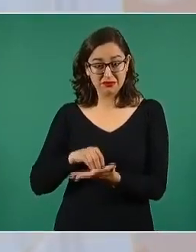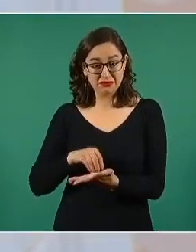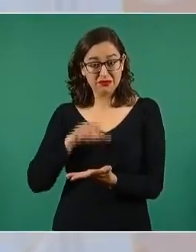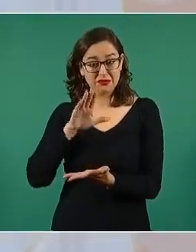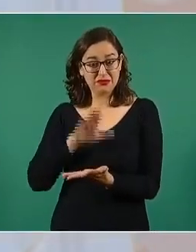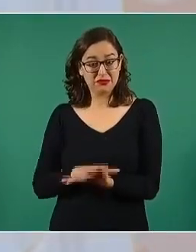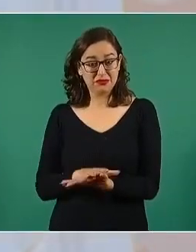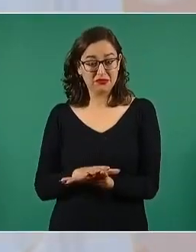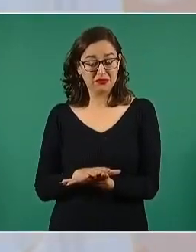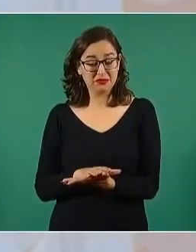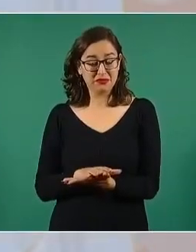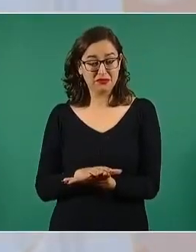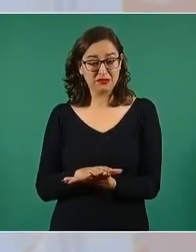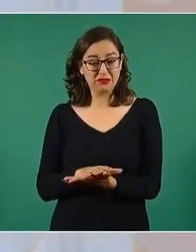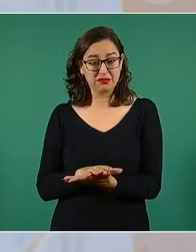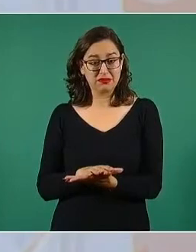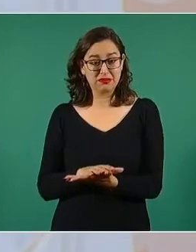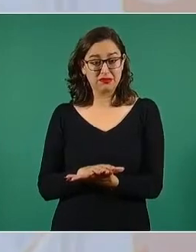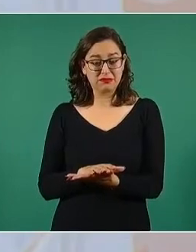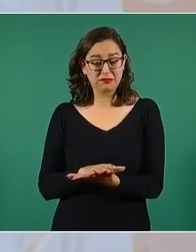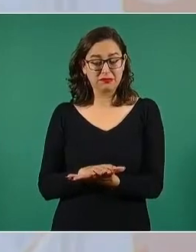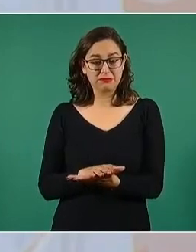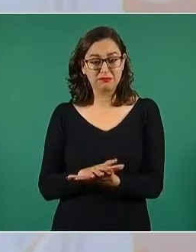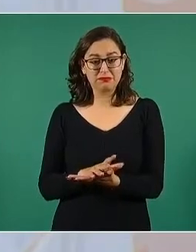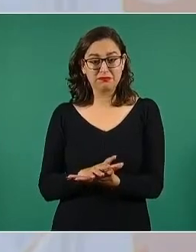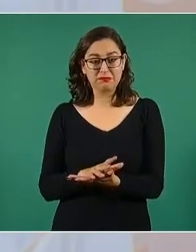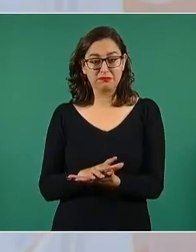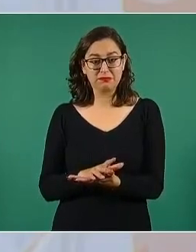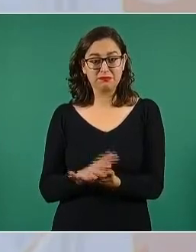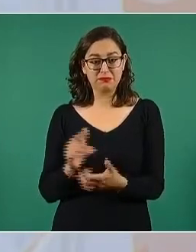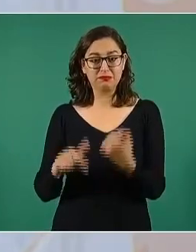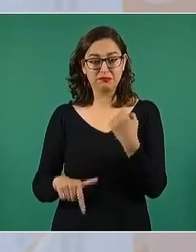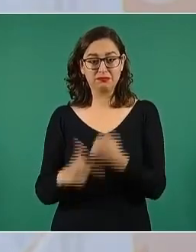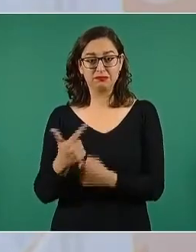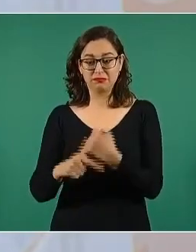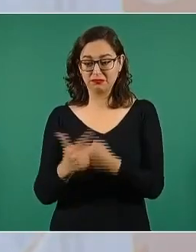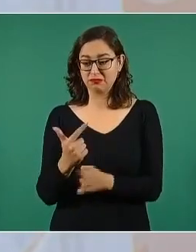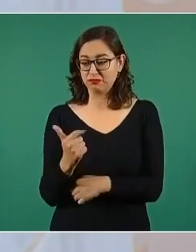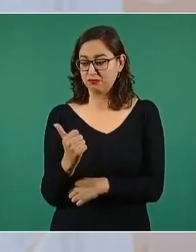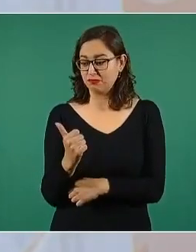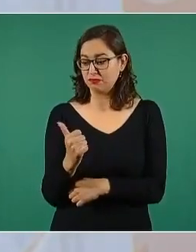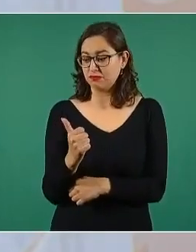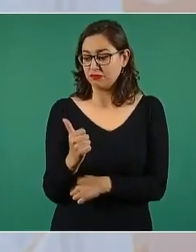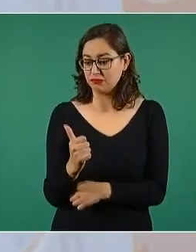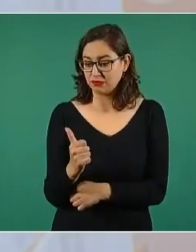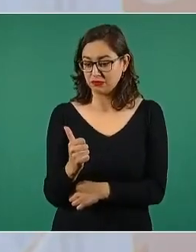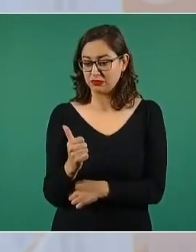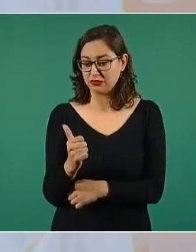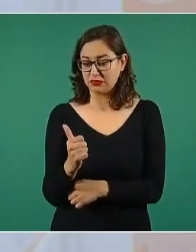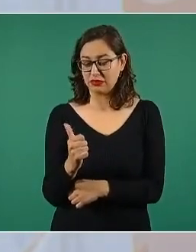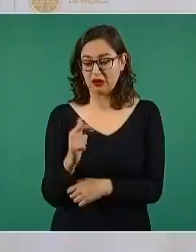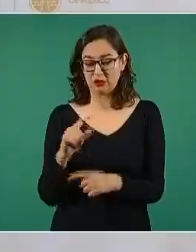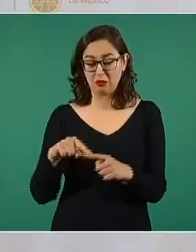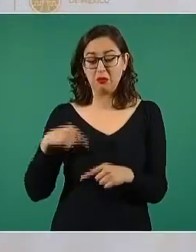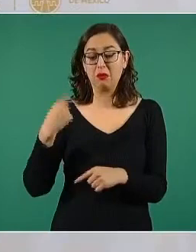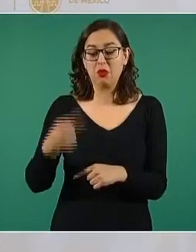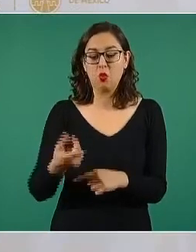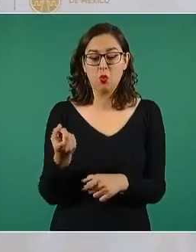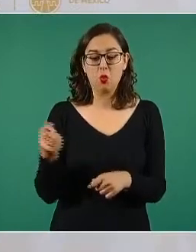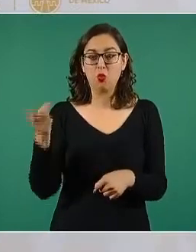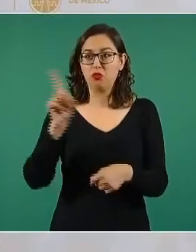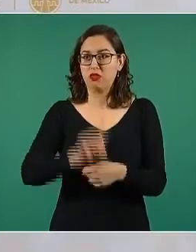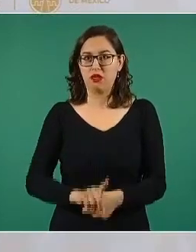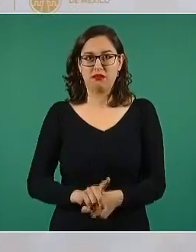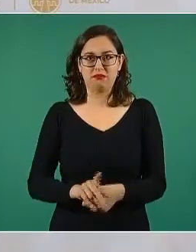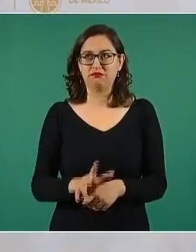del día 12 de agosto, en la víspera de la caída, de la